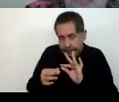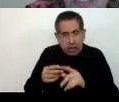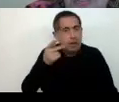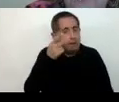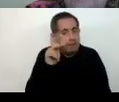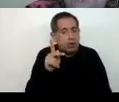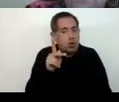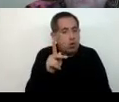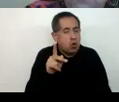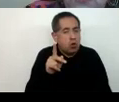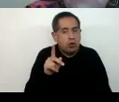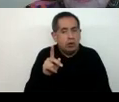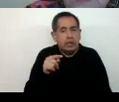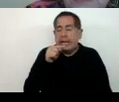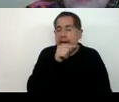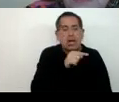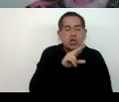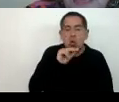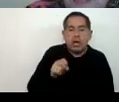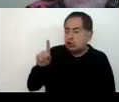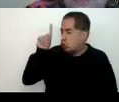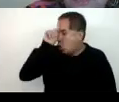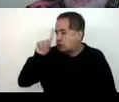Pero muchas veces